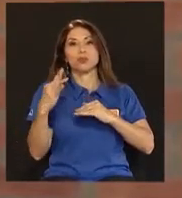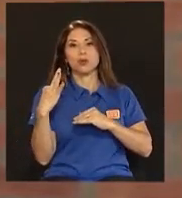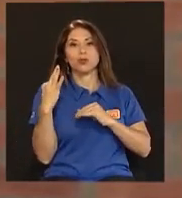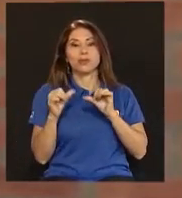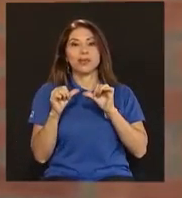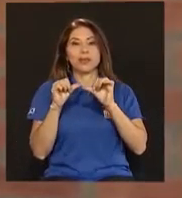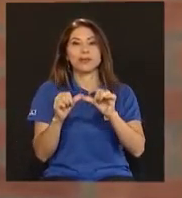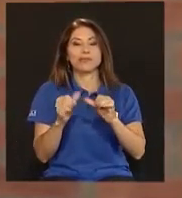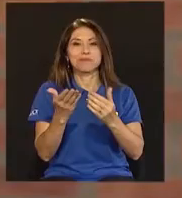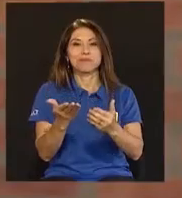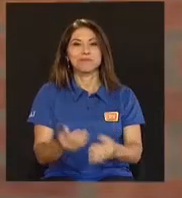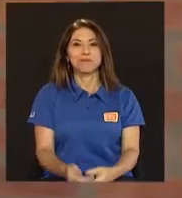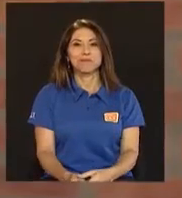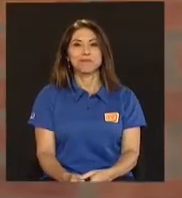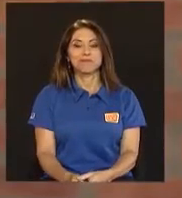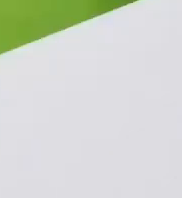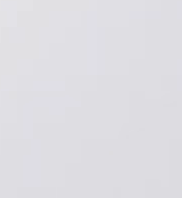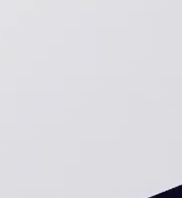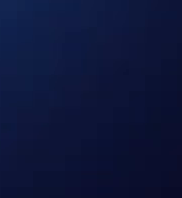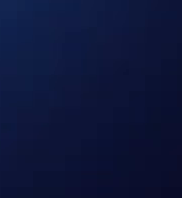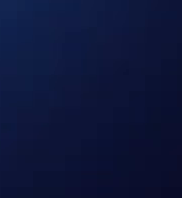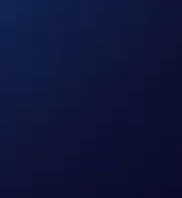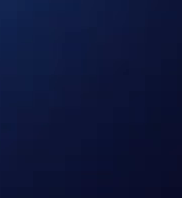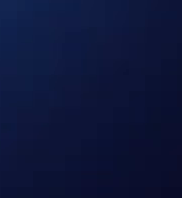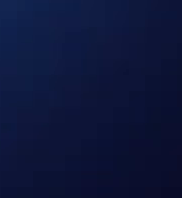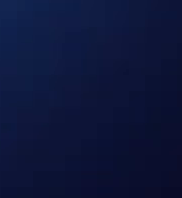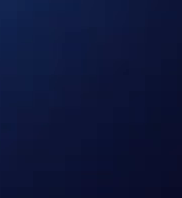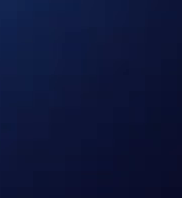a hacerlo. Regresamos.